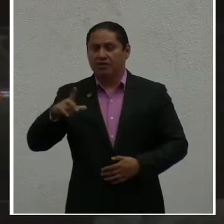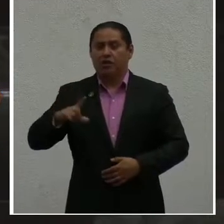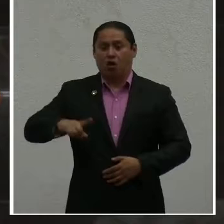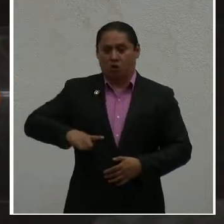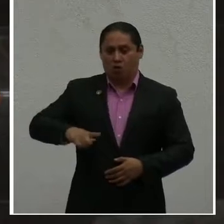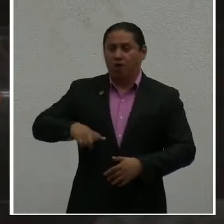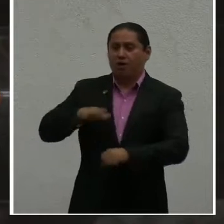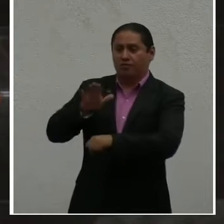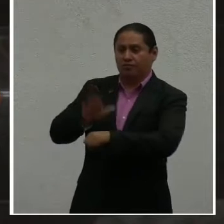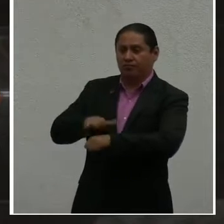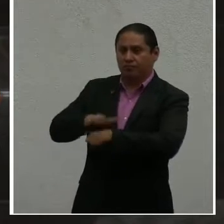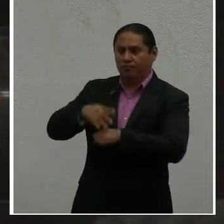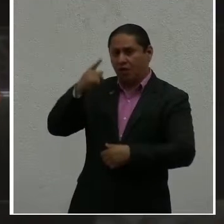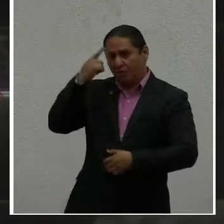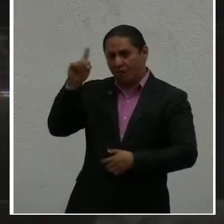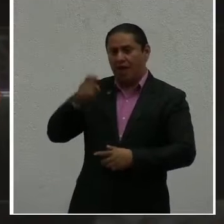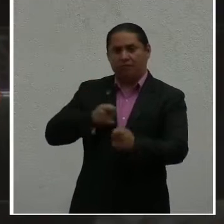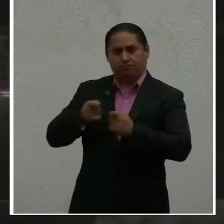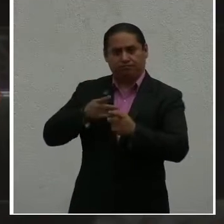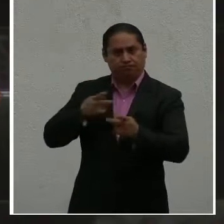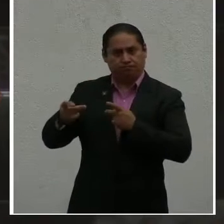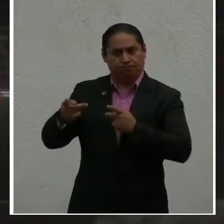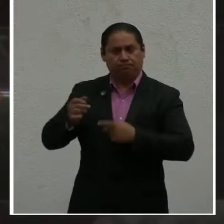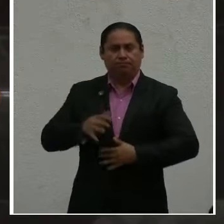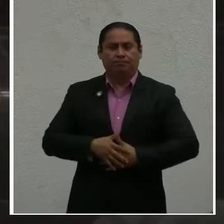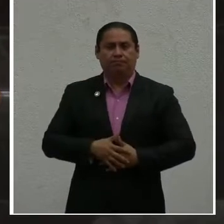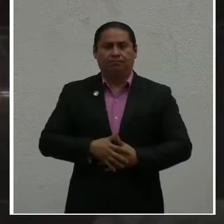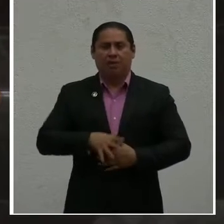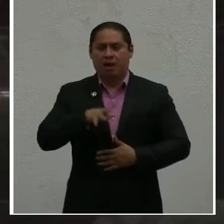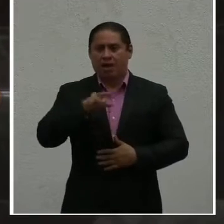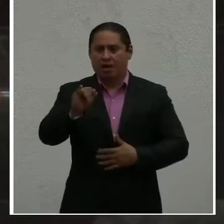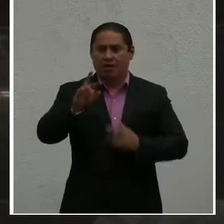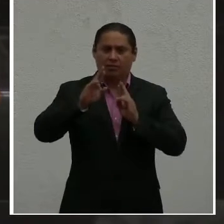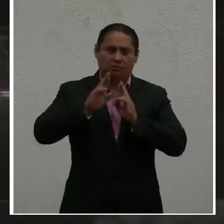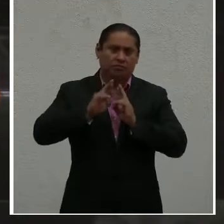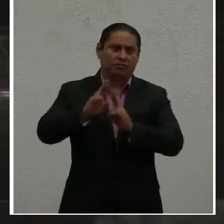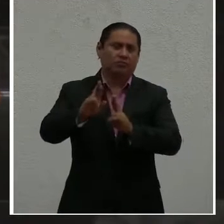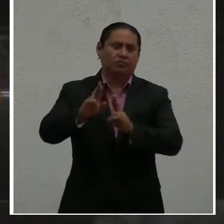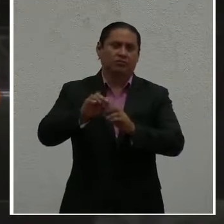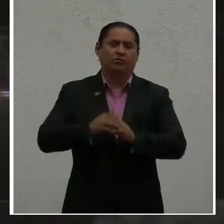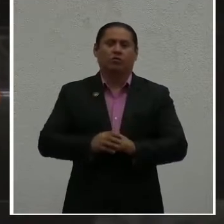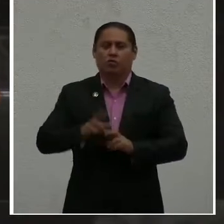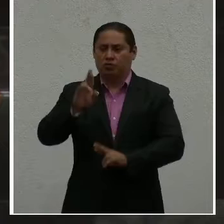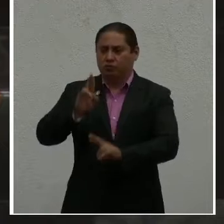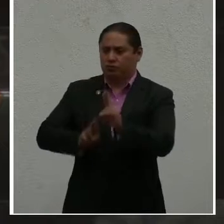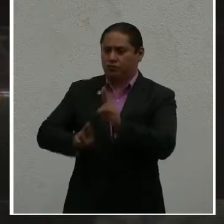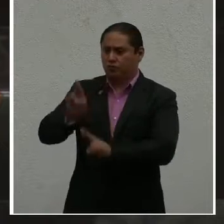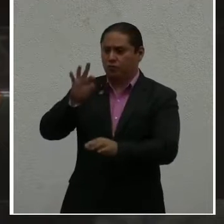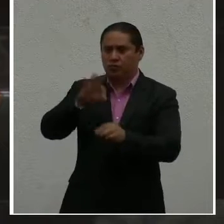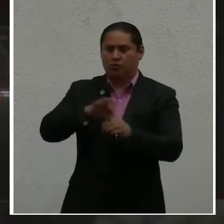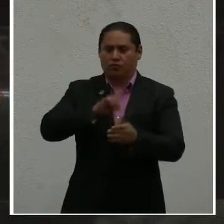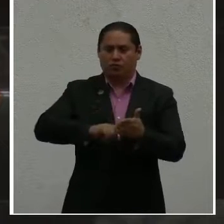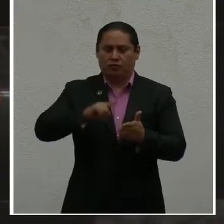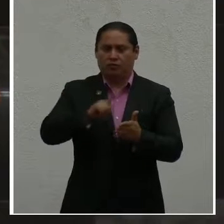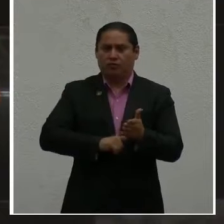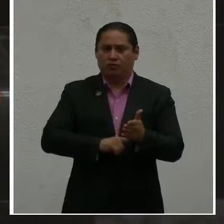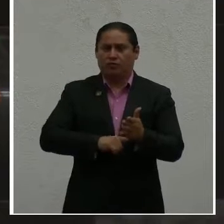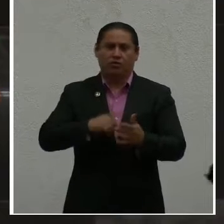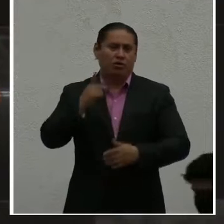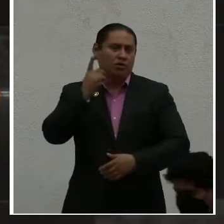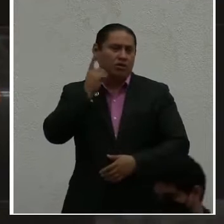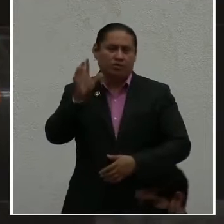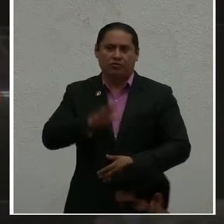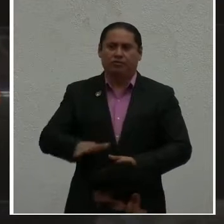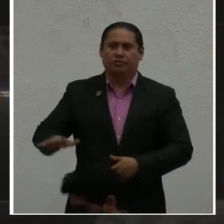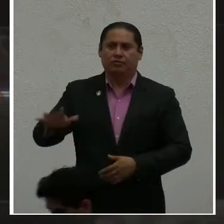para los efectos precedentes. Así lo resolvieron y dictaminaron por unanimidad de votos las diputadas y